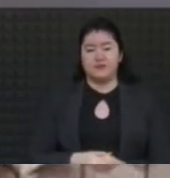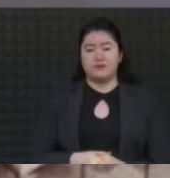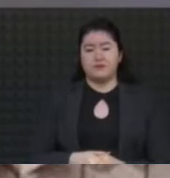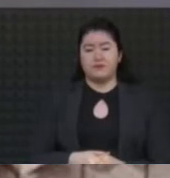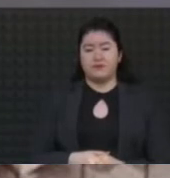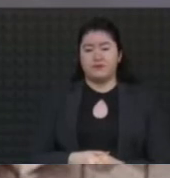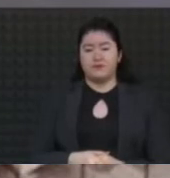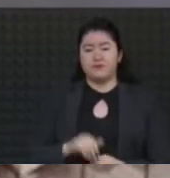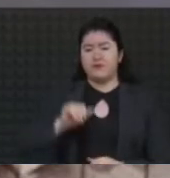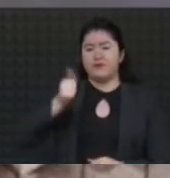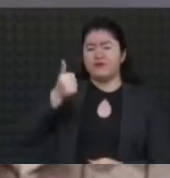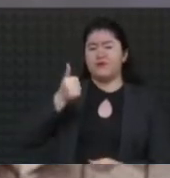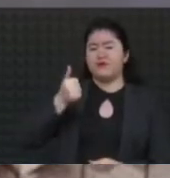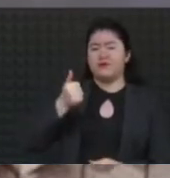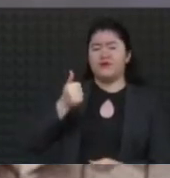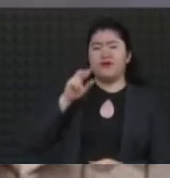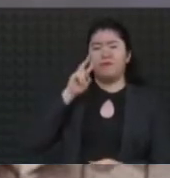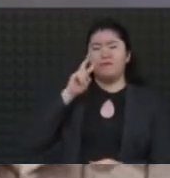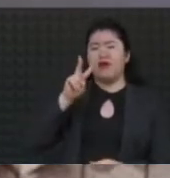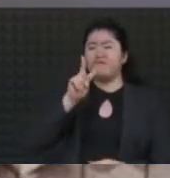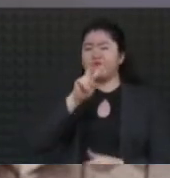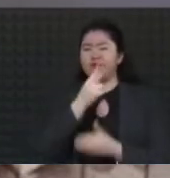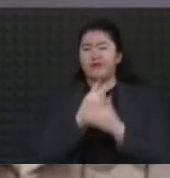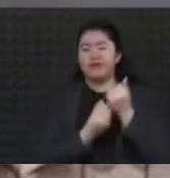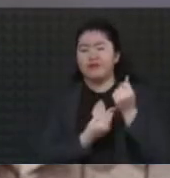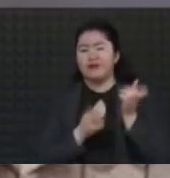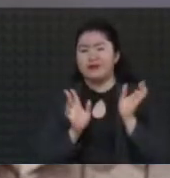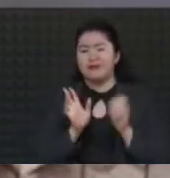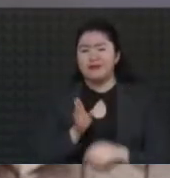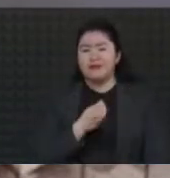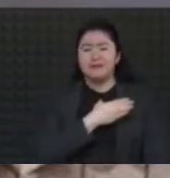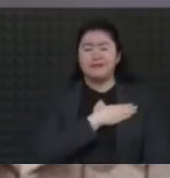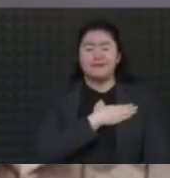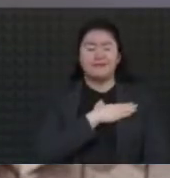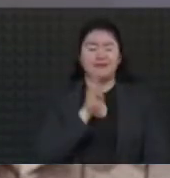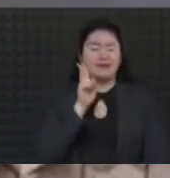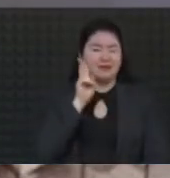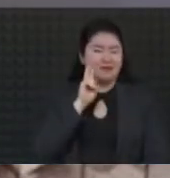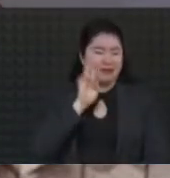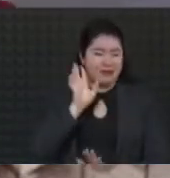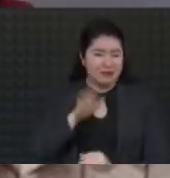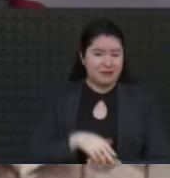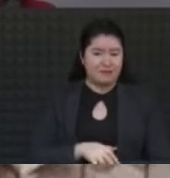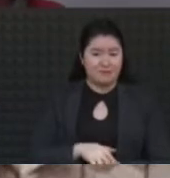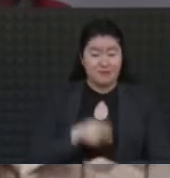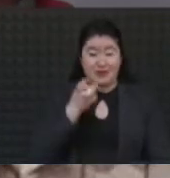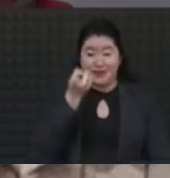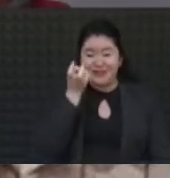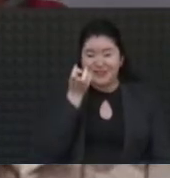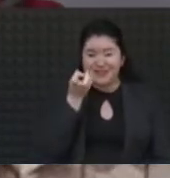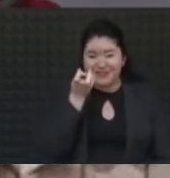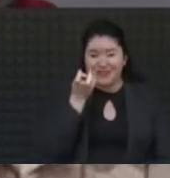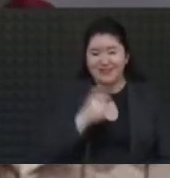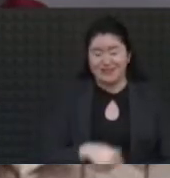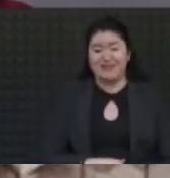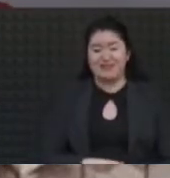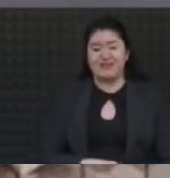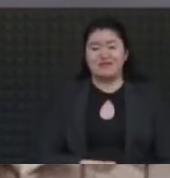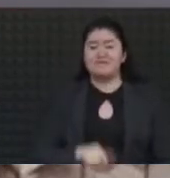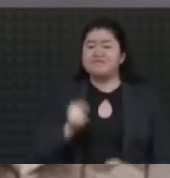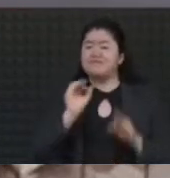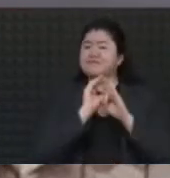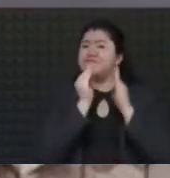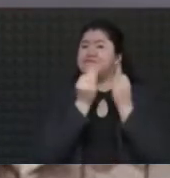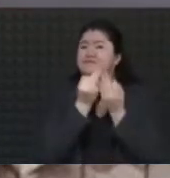que está la del otro lado. Bueno, esta que viene del otro lado. A ver, esta, justamente. Esta es otra de las configuraciones.